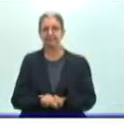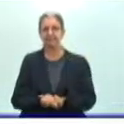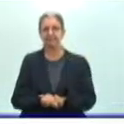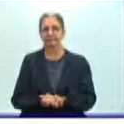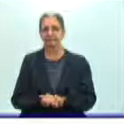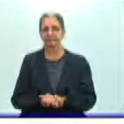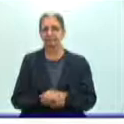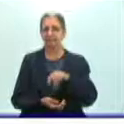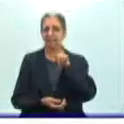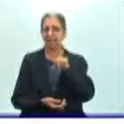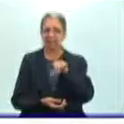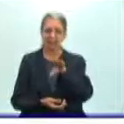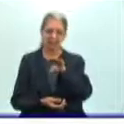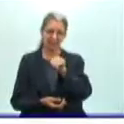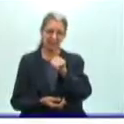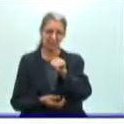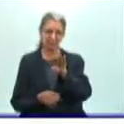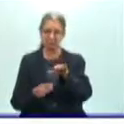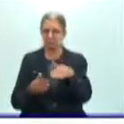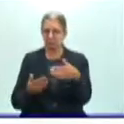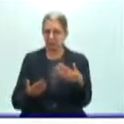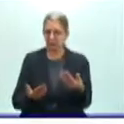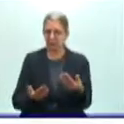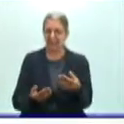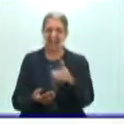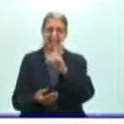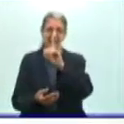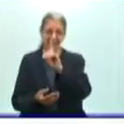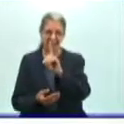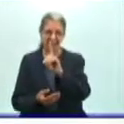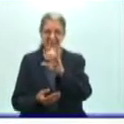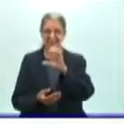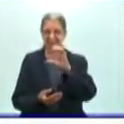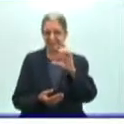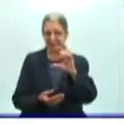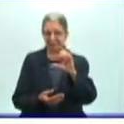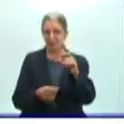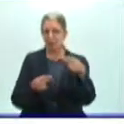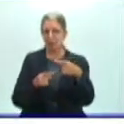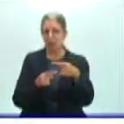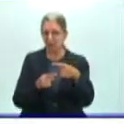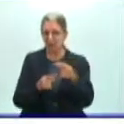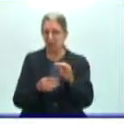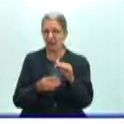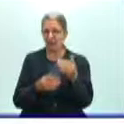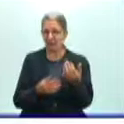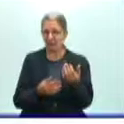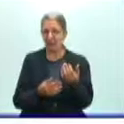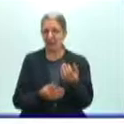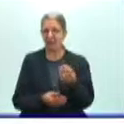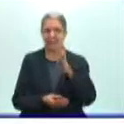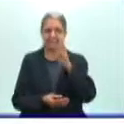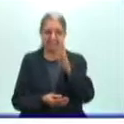Y podemos decir entonces que el arco DC va a ser igual al